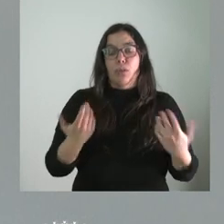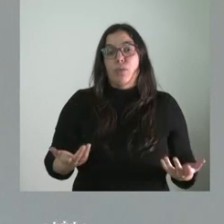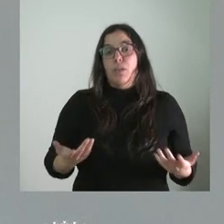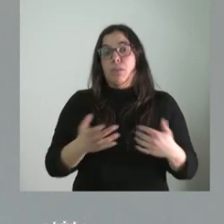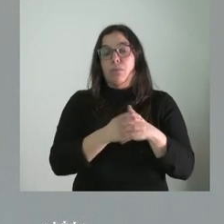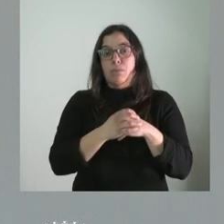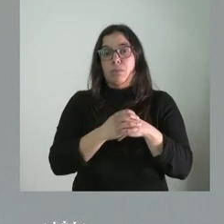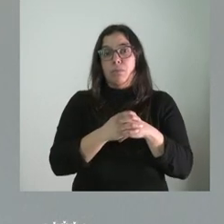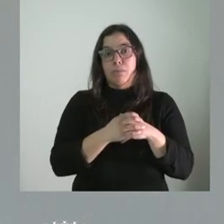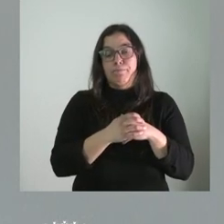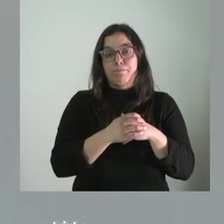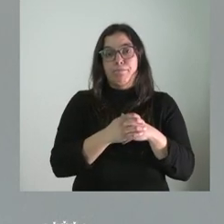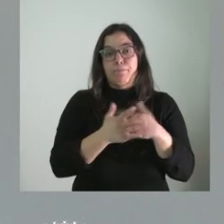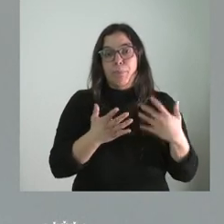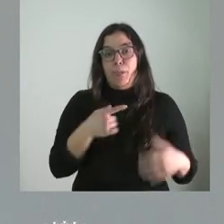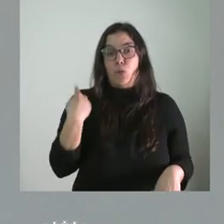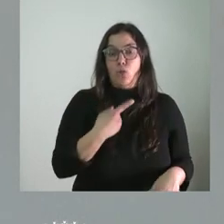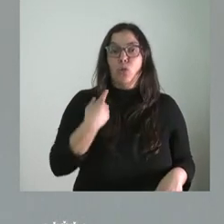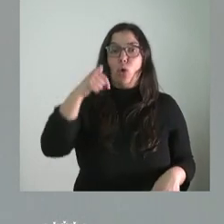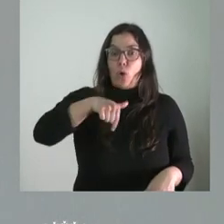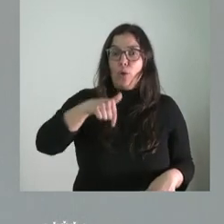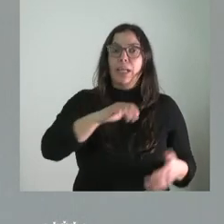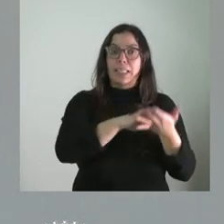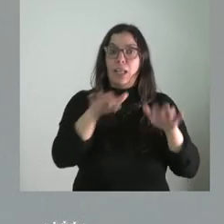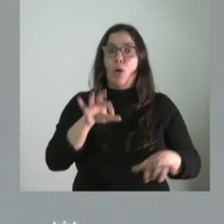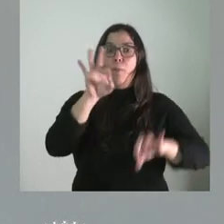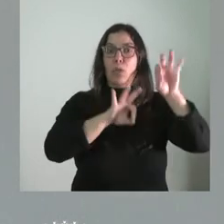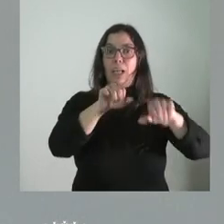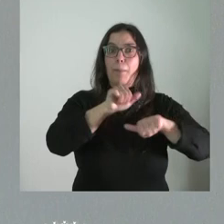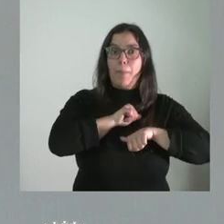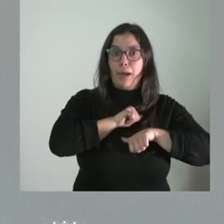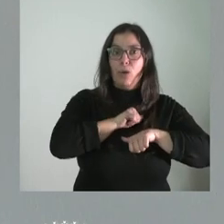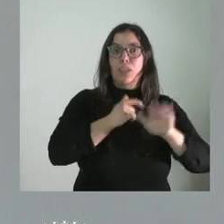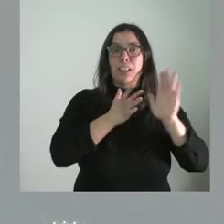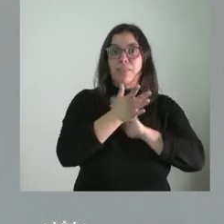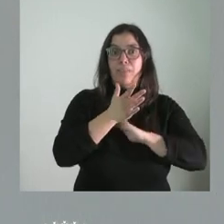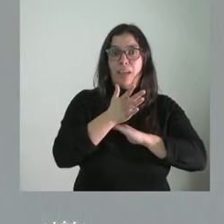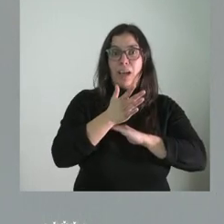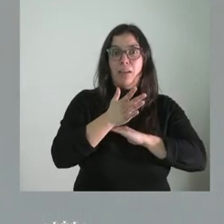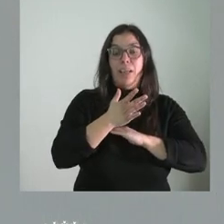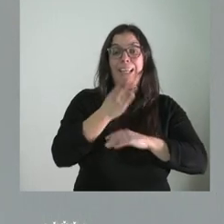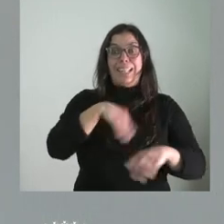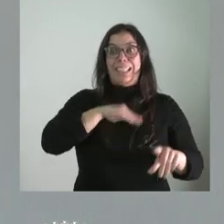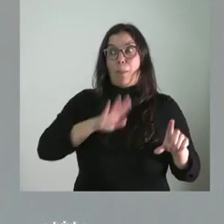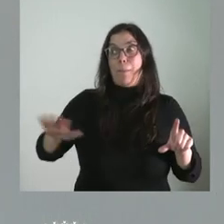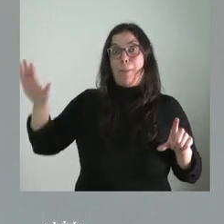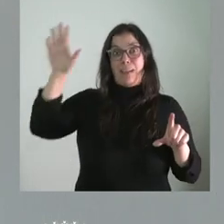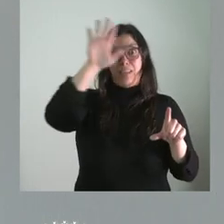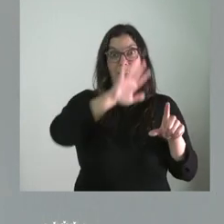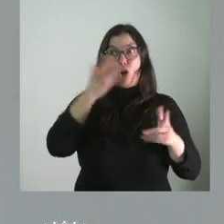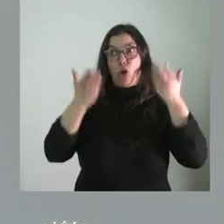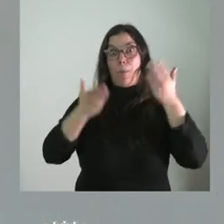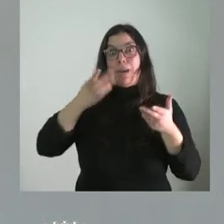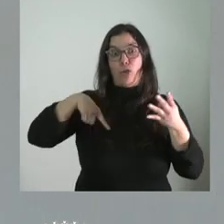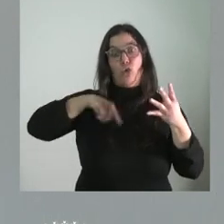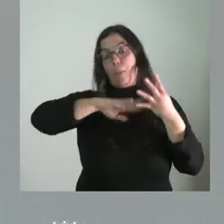el hecho de que nosotros tengamos hoy en Castilla y una tasa de paro que es la tercera más baja de toda España no es más que un